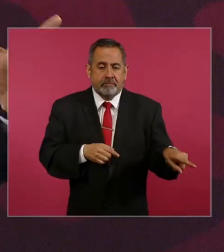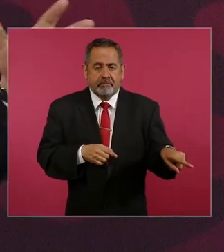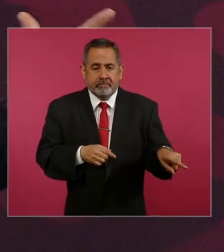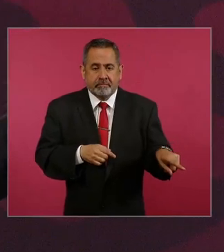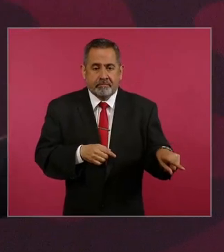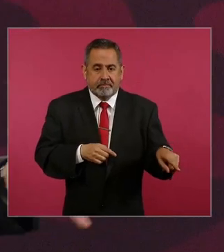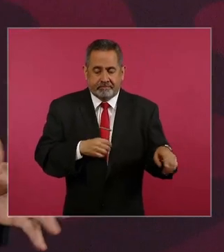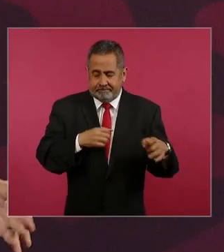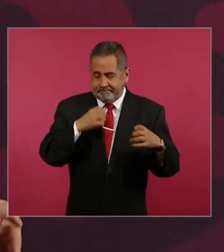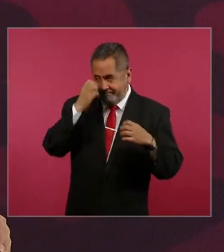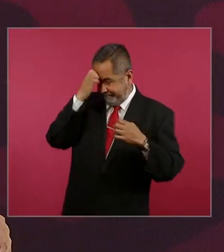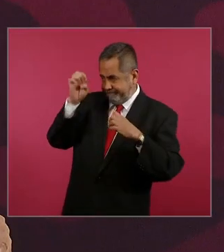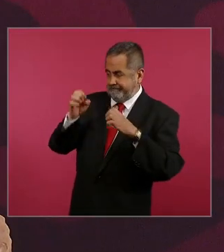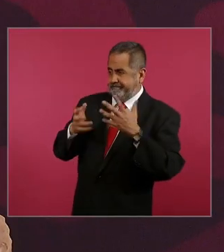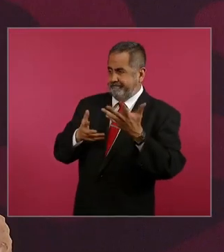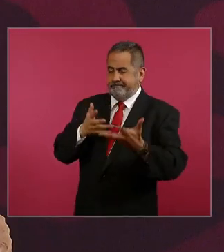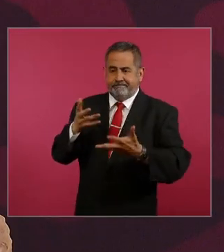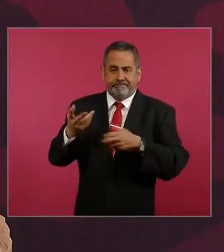sucediendo en nuestro país